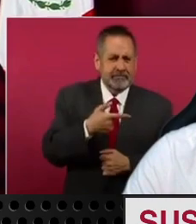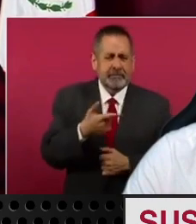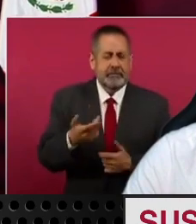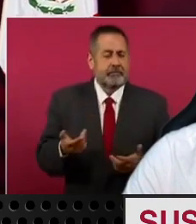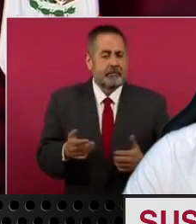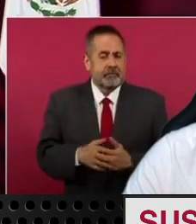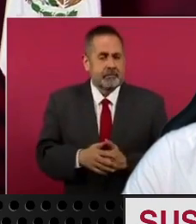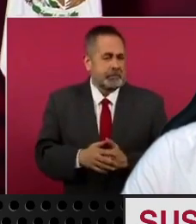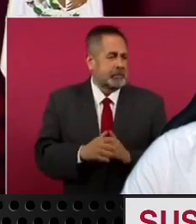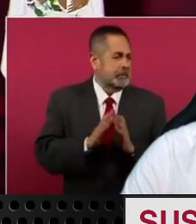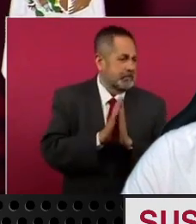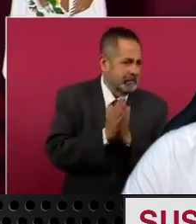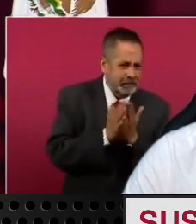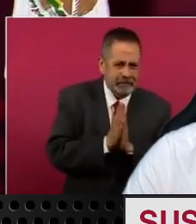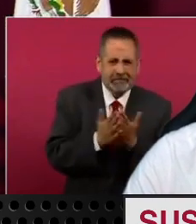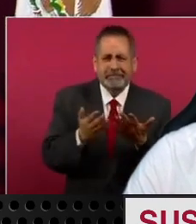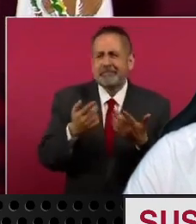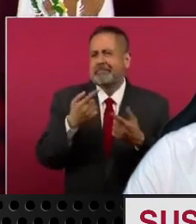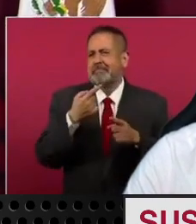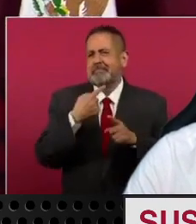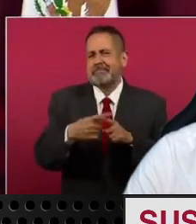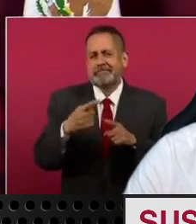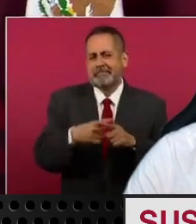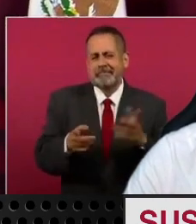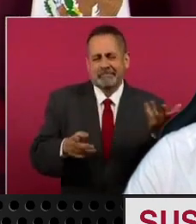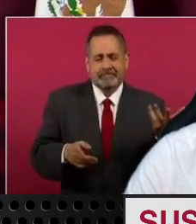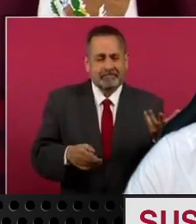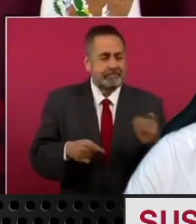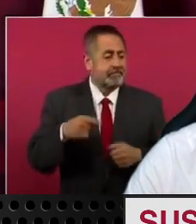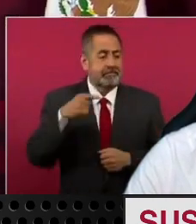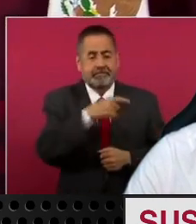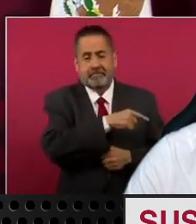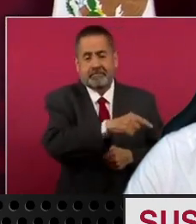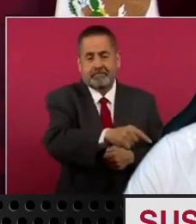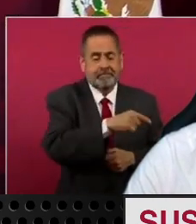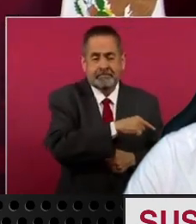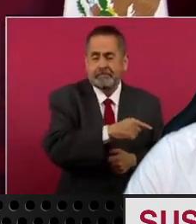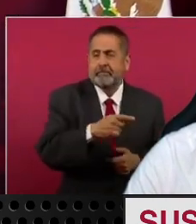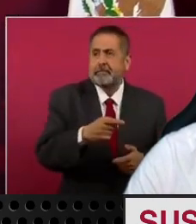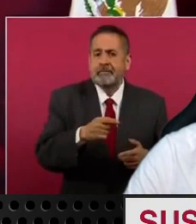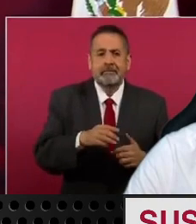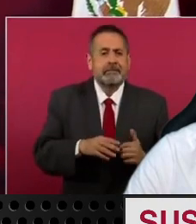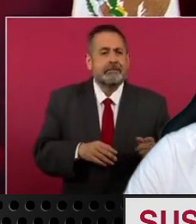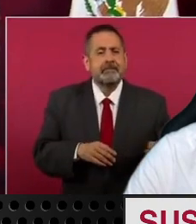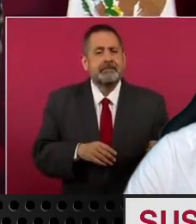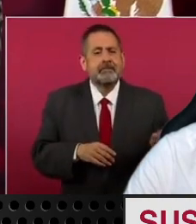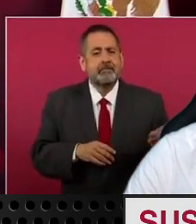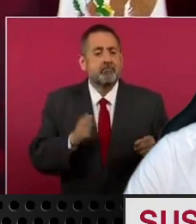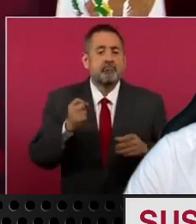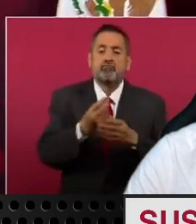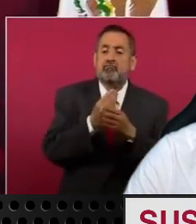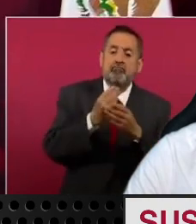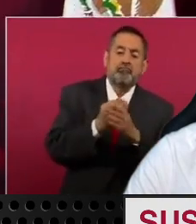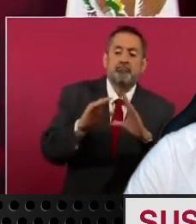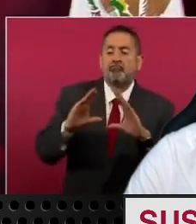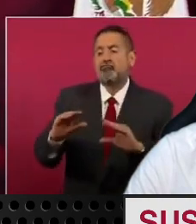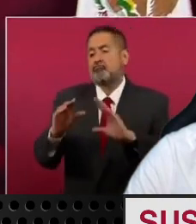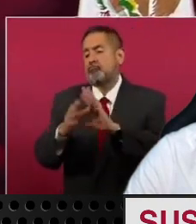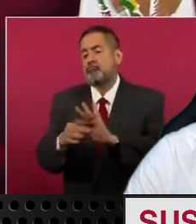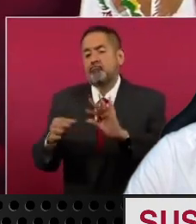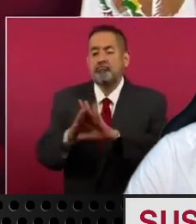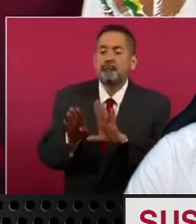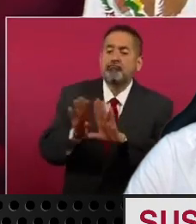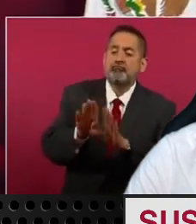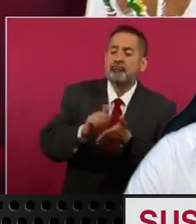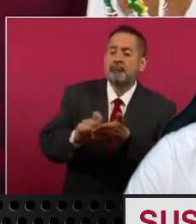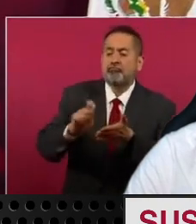y libros daban este cursos de formación